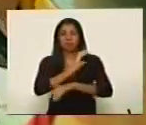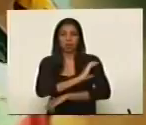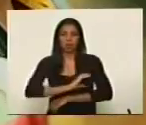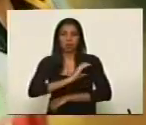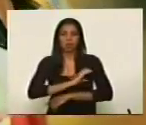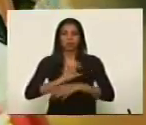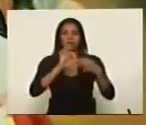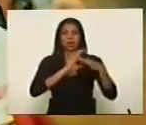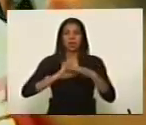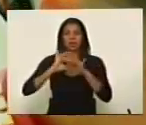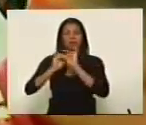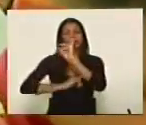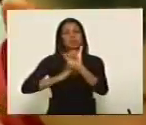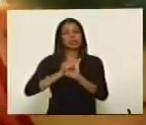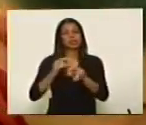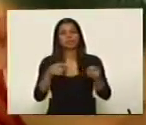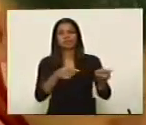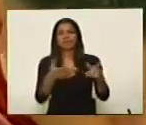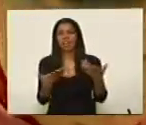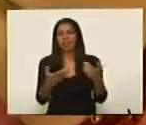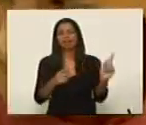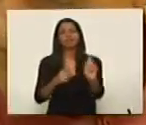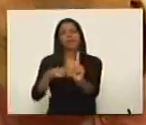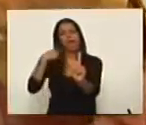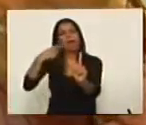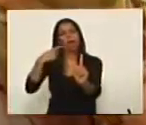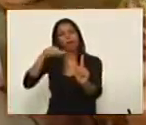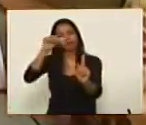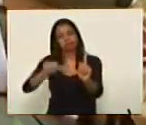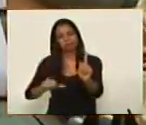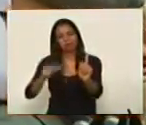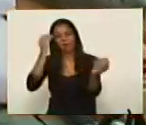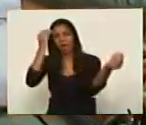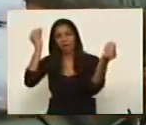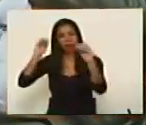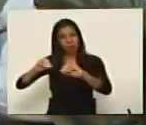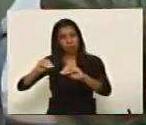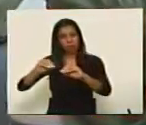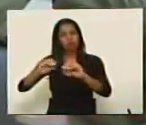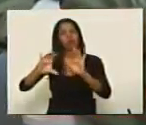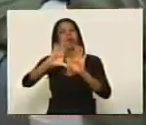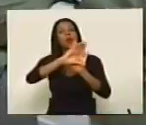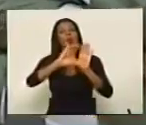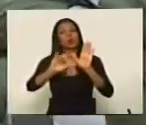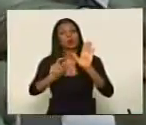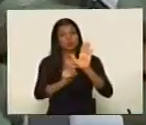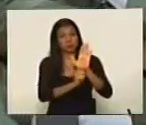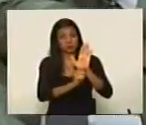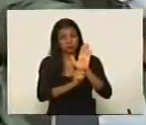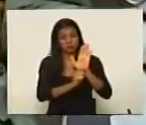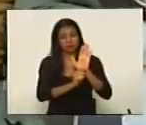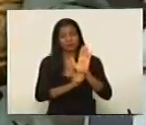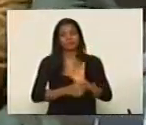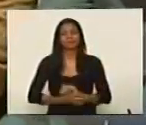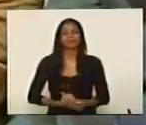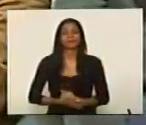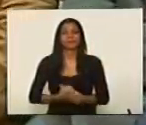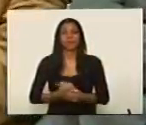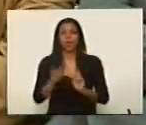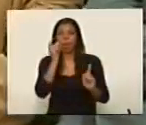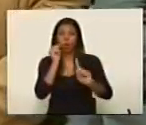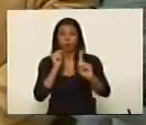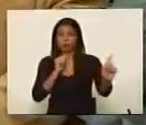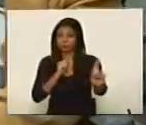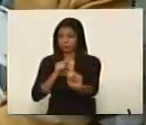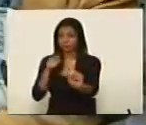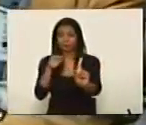de Relaciones Internacionales a los fines de exponer el presente acuerdo constituyente. Durante su